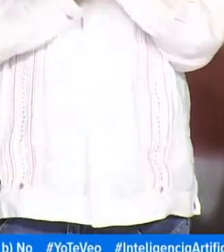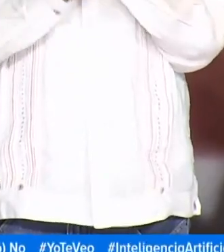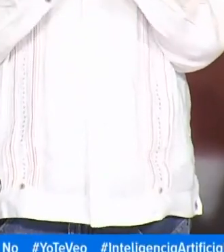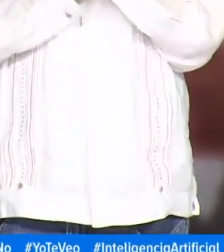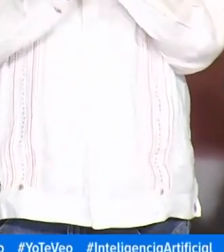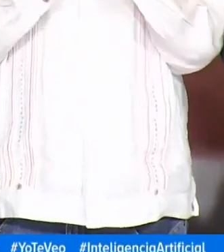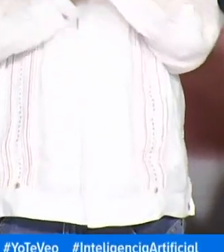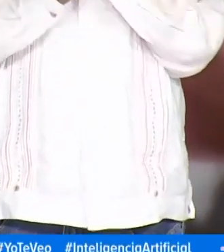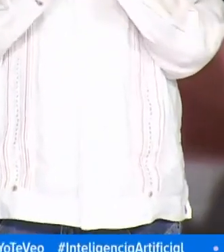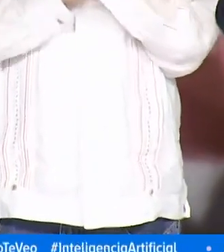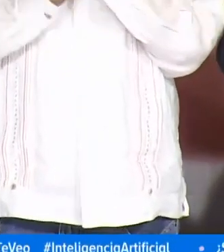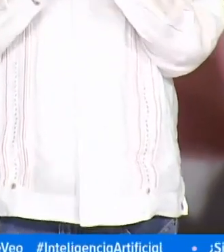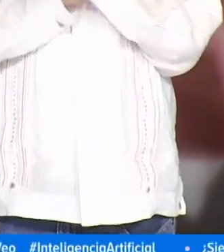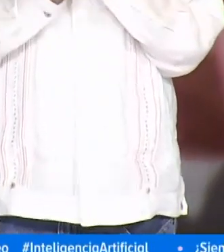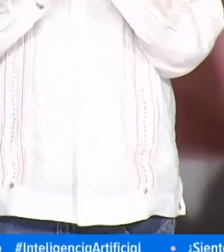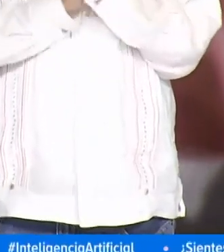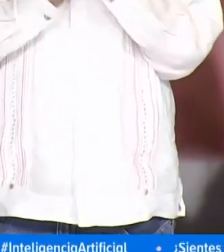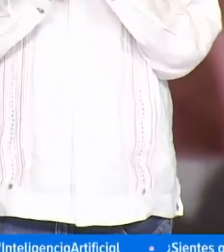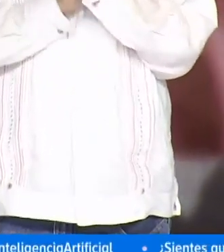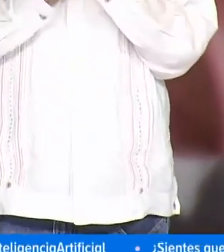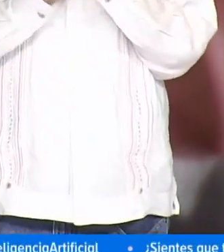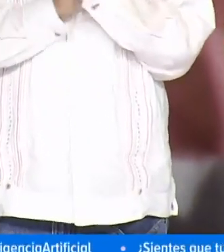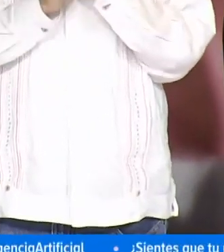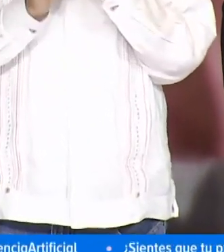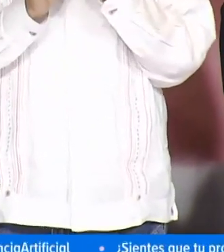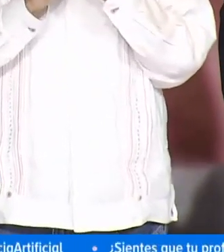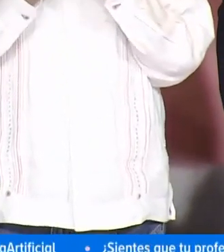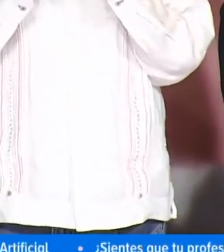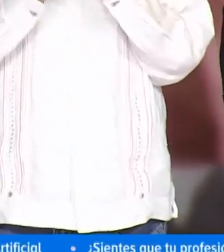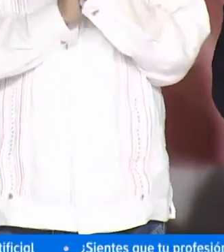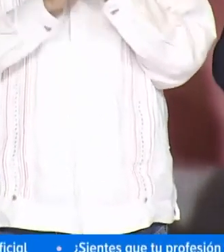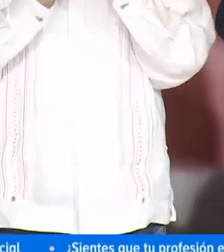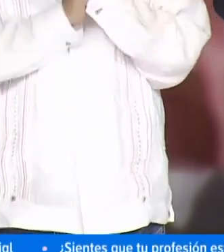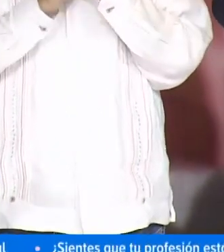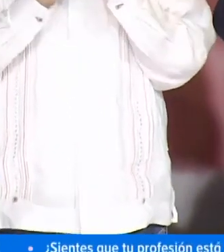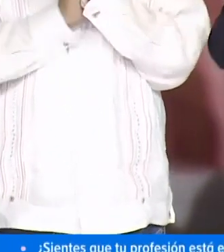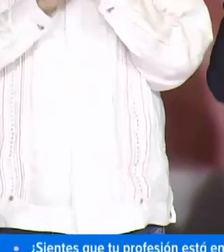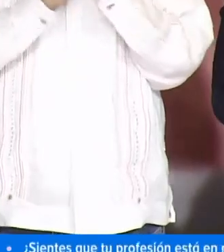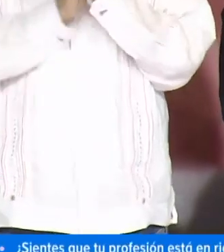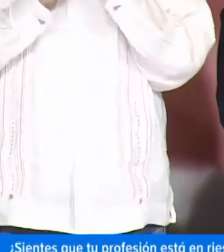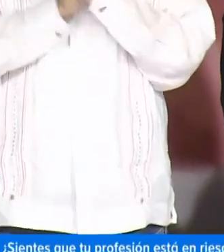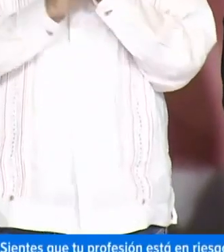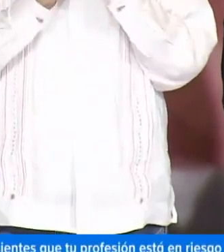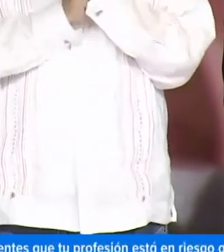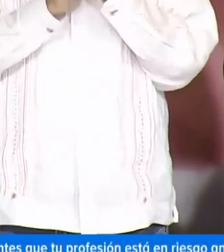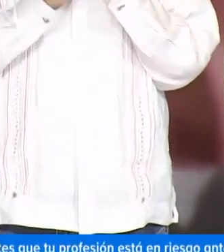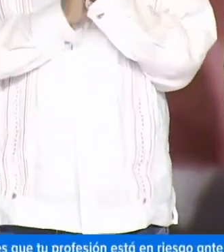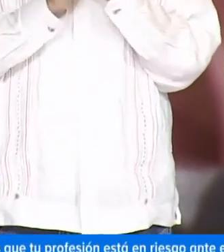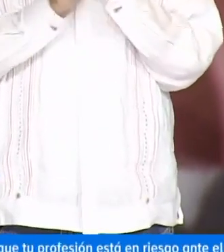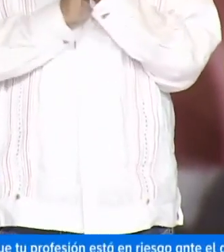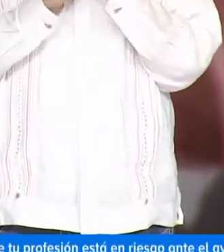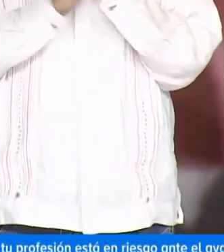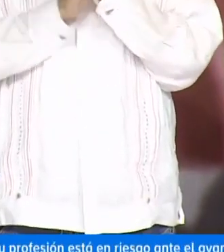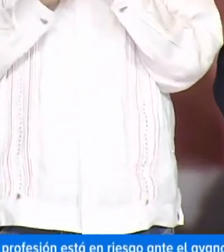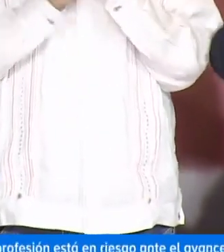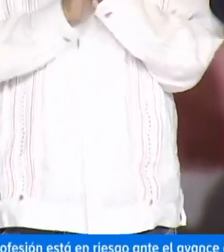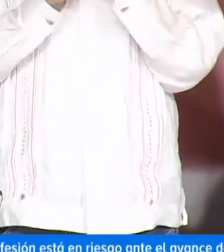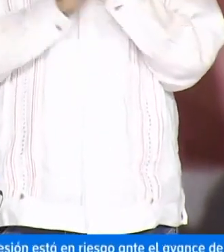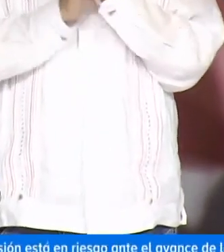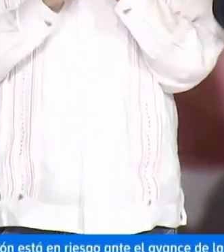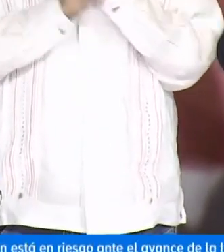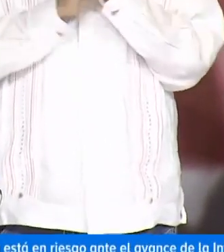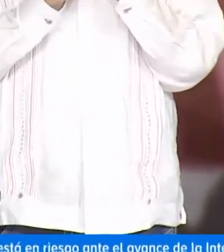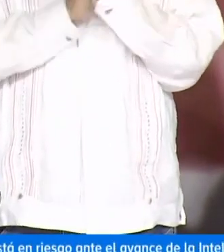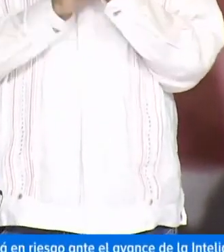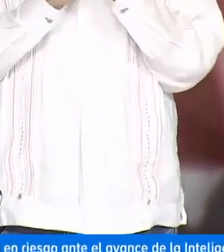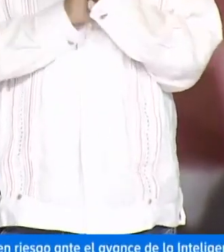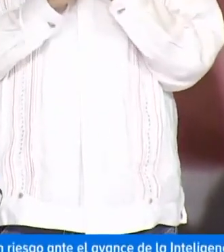acto se cierra su ciclo como líder del movimiento y reiteró su apoyo a Claudia sheinbaum a quien se refirió como una mujer con principios